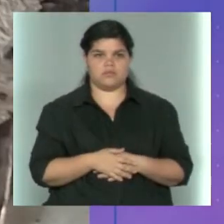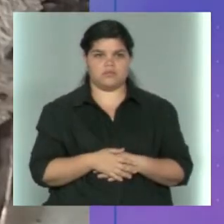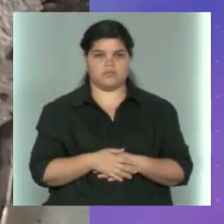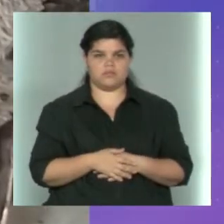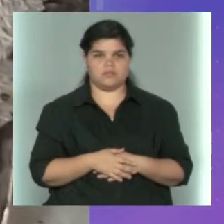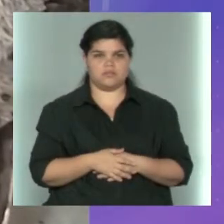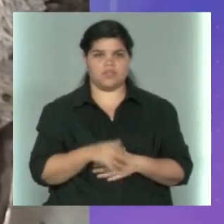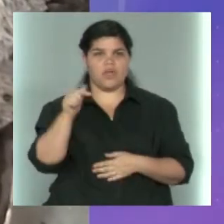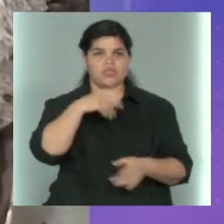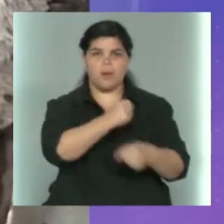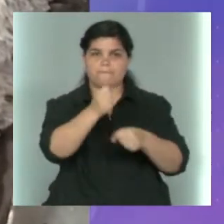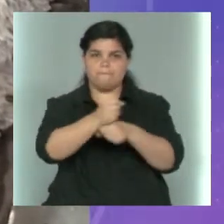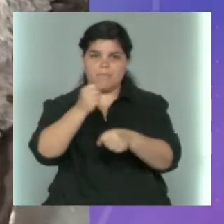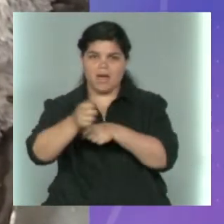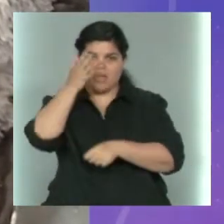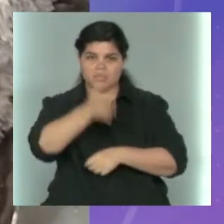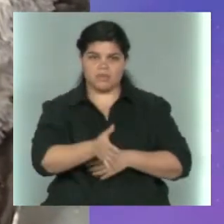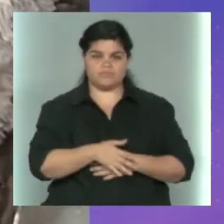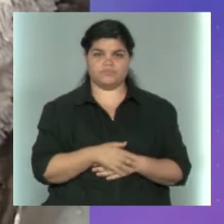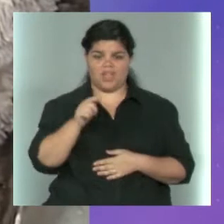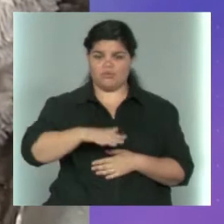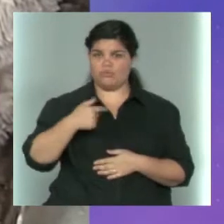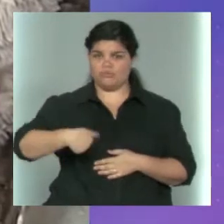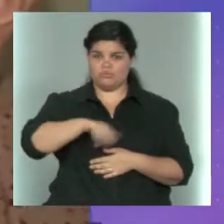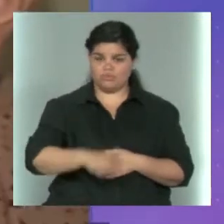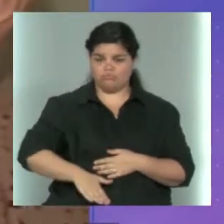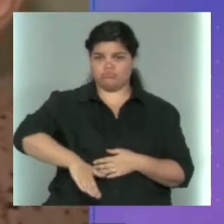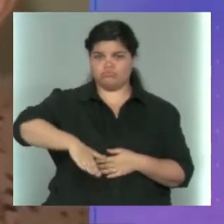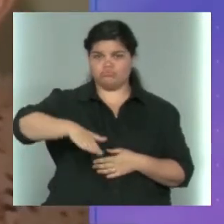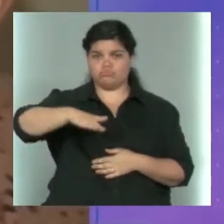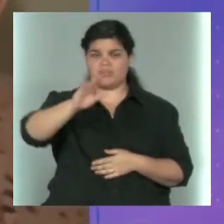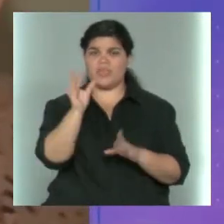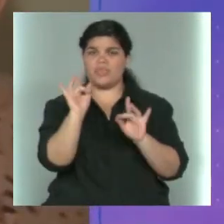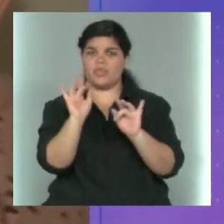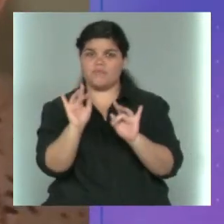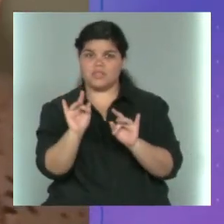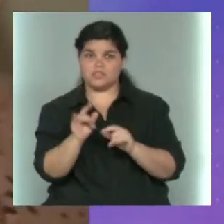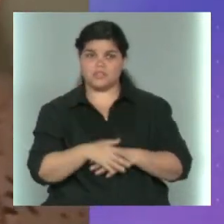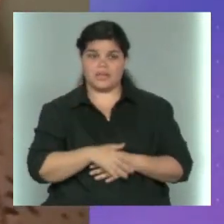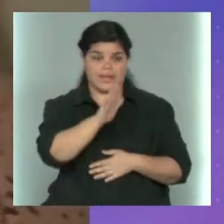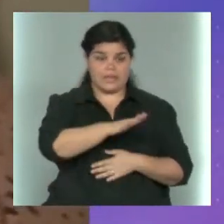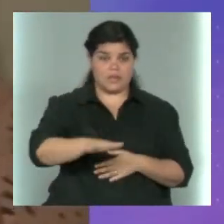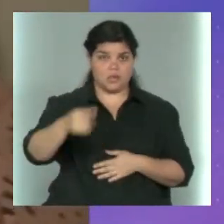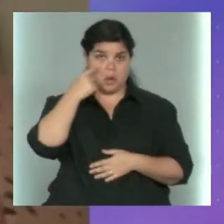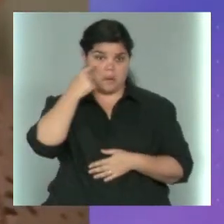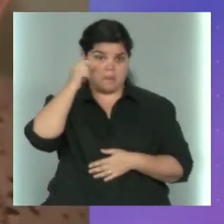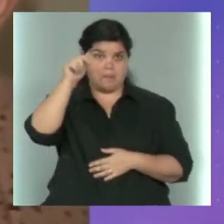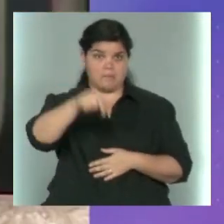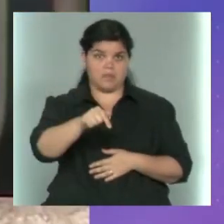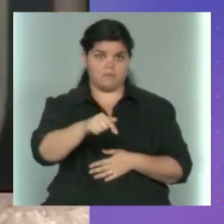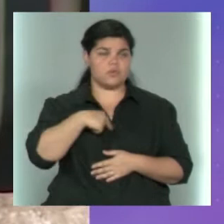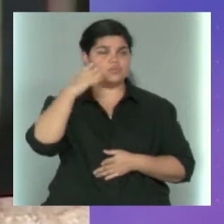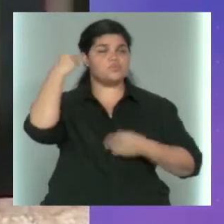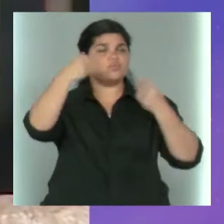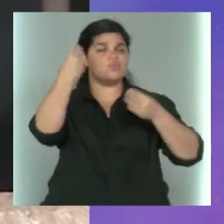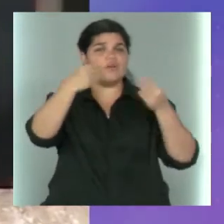genocide. Nuestra infancia es dura aquí. Todos los niños que viven por esta zona sueñan con vivir en